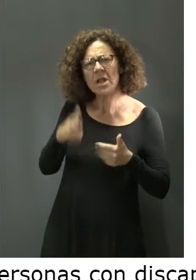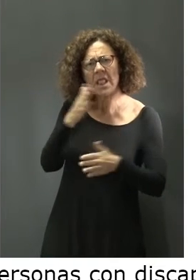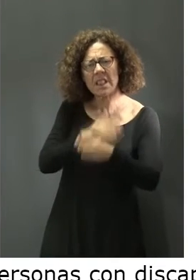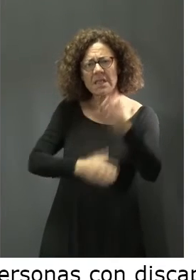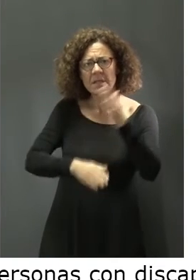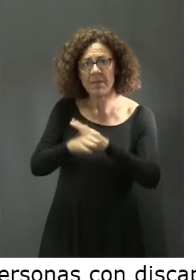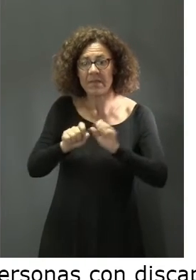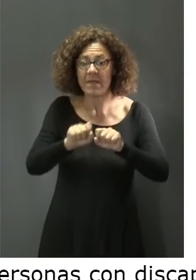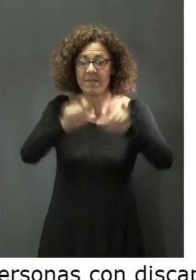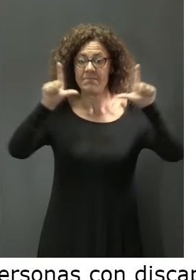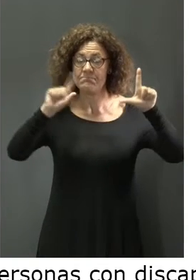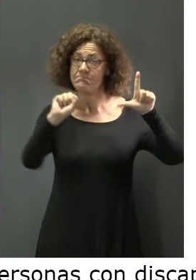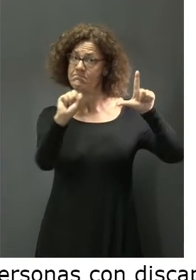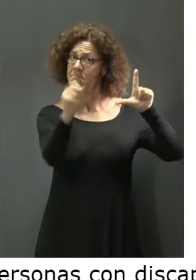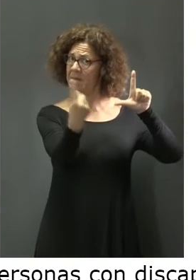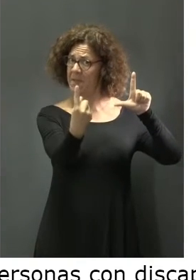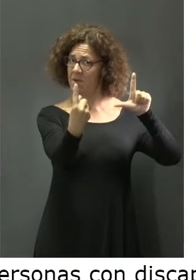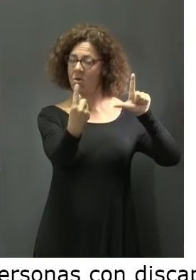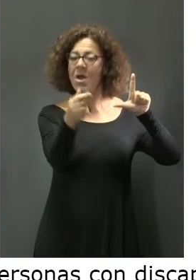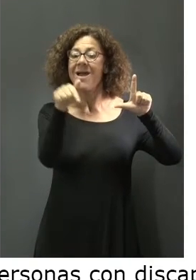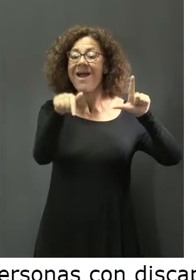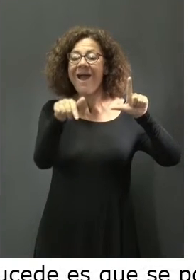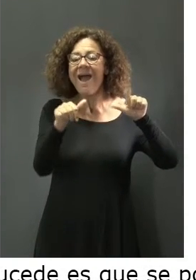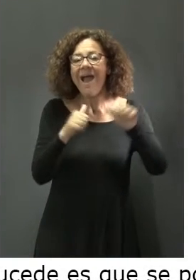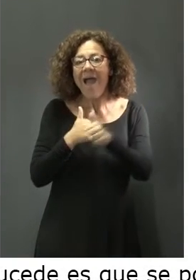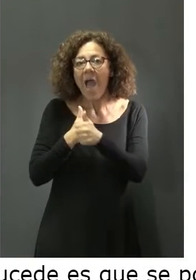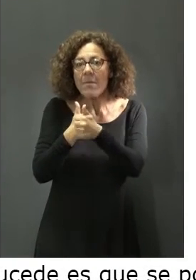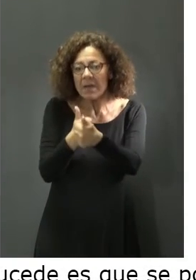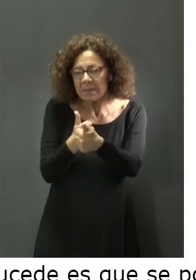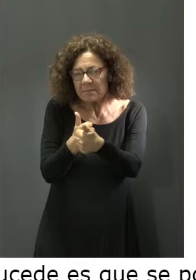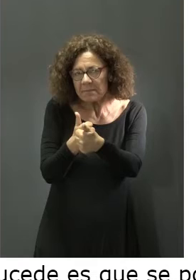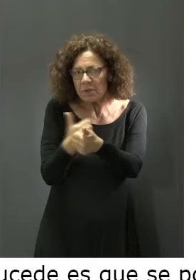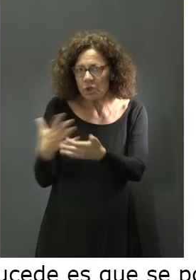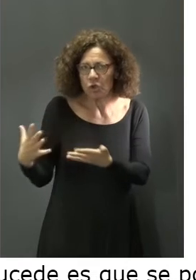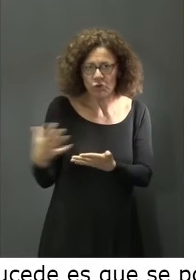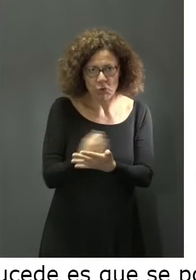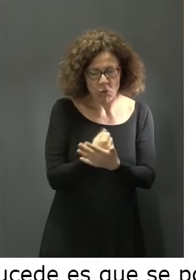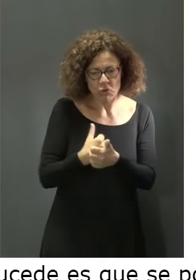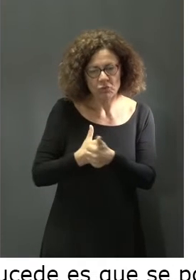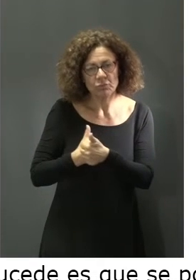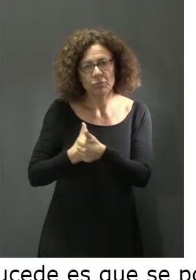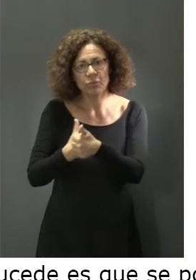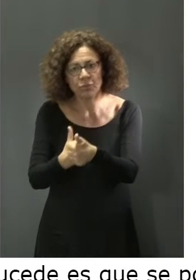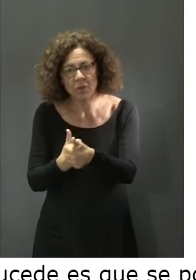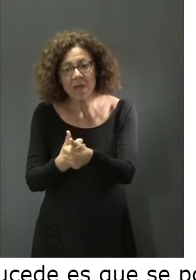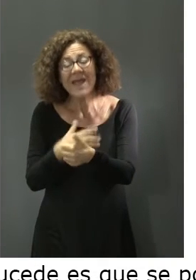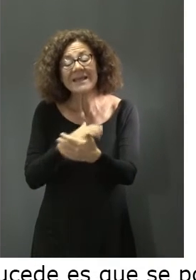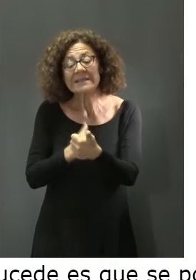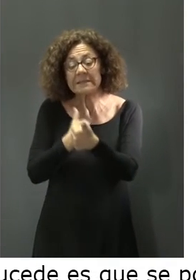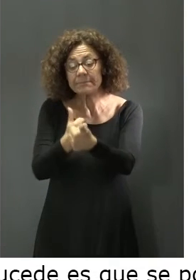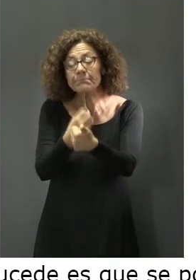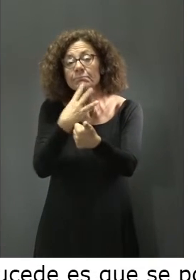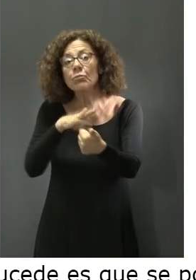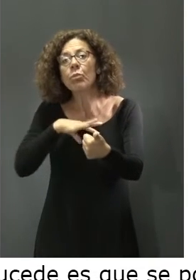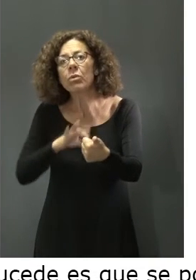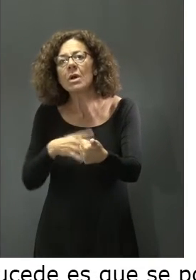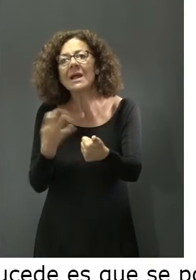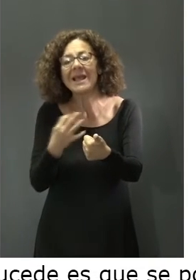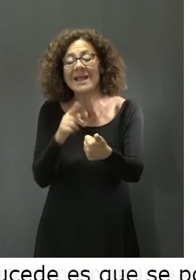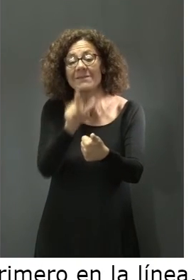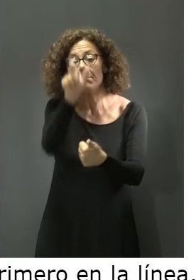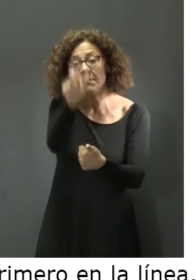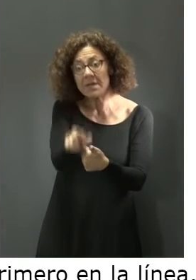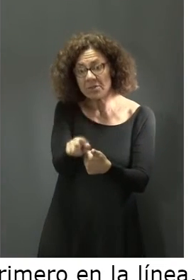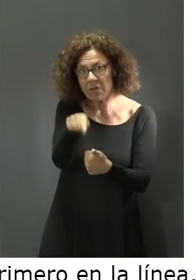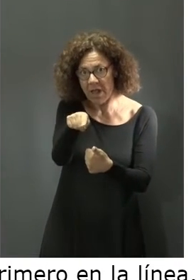el primero en la línea, y a partir de ahí vamos los demás siguiéndole, ¿no? Y para poder seguirlo bien, esta persona tiene